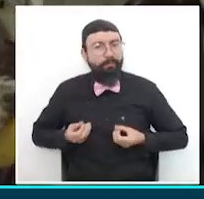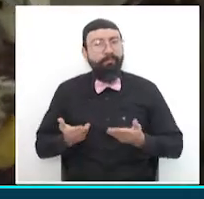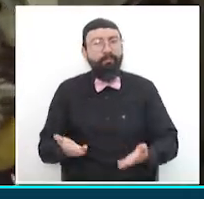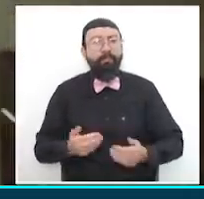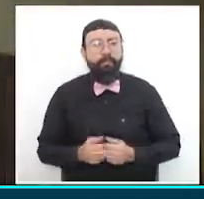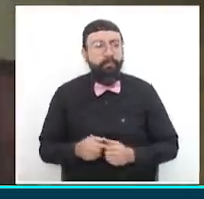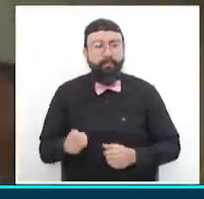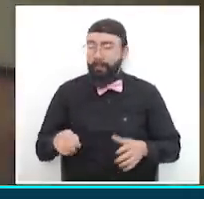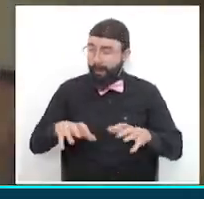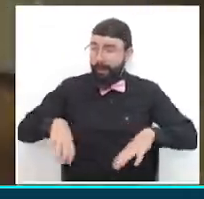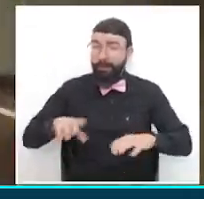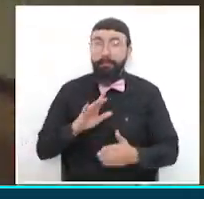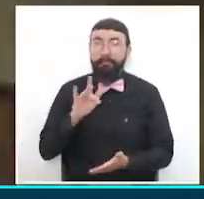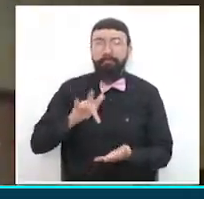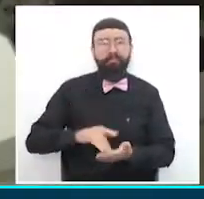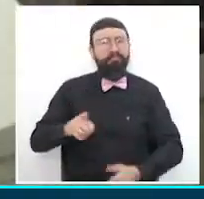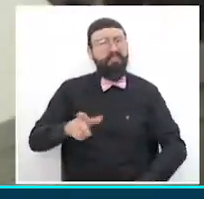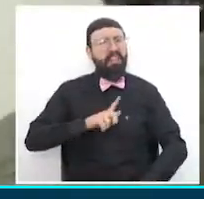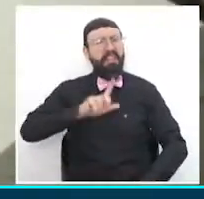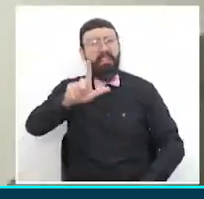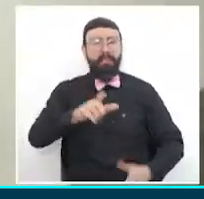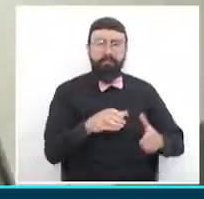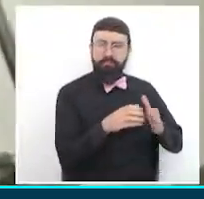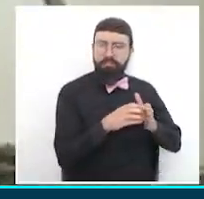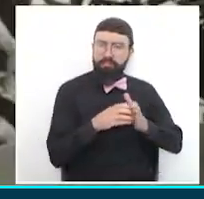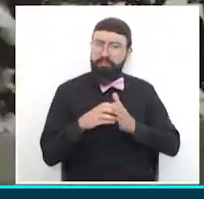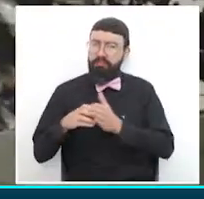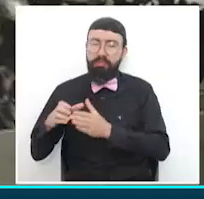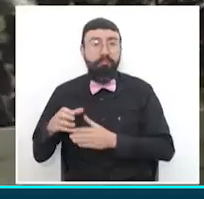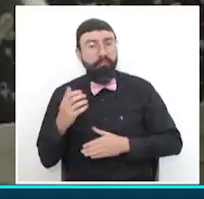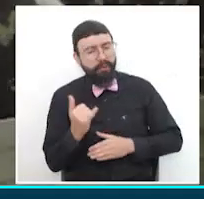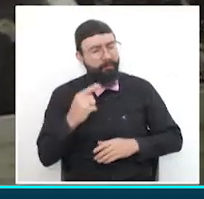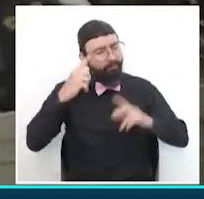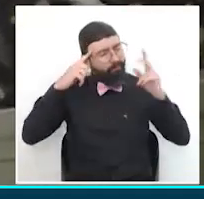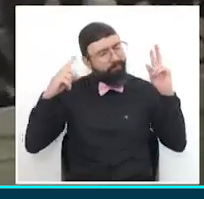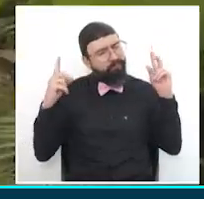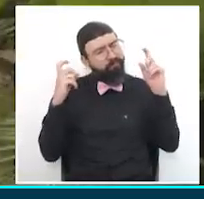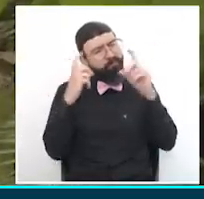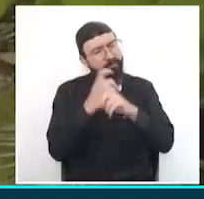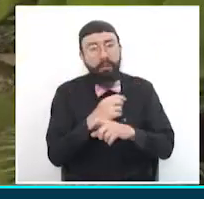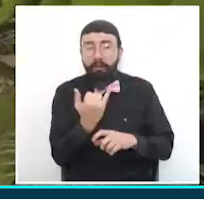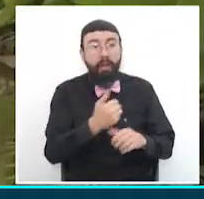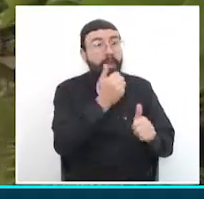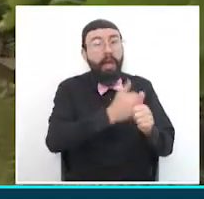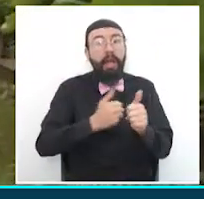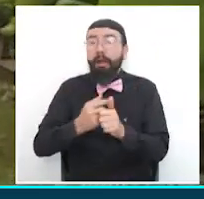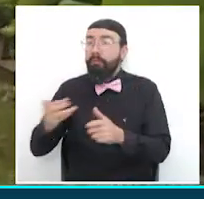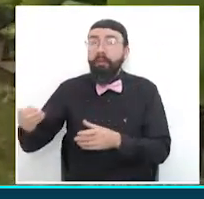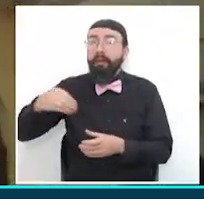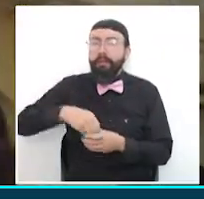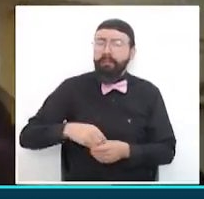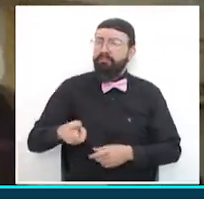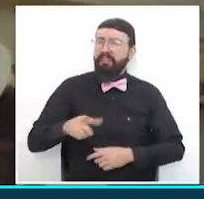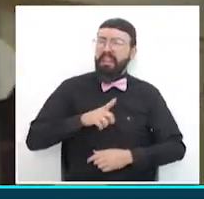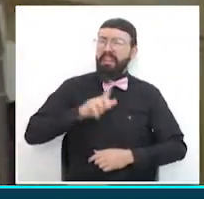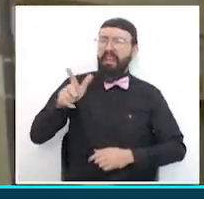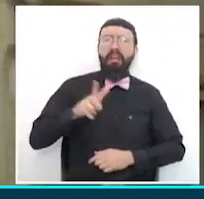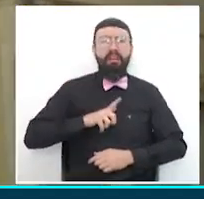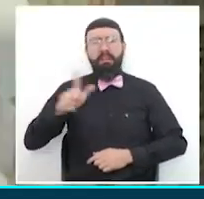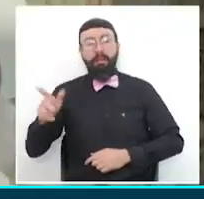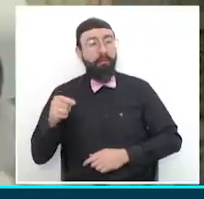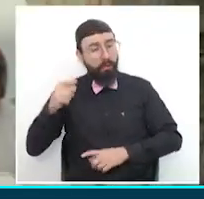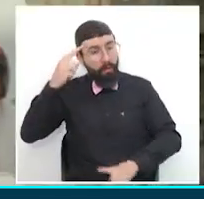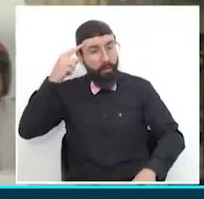evento participaron voceros de varias organizaciones, quienes reflexionaron sobre el papel de cada uno en los sectores que dirigen, los retos y a su